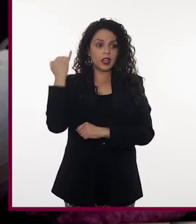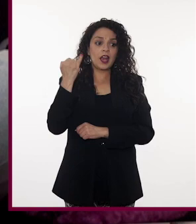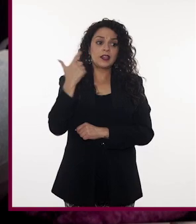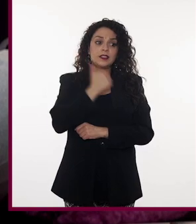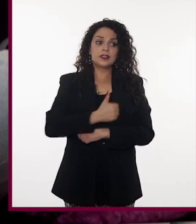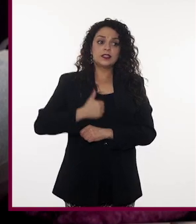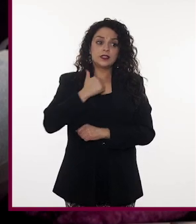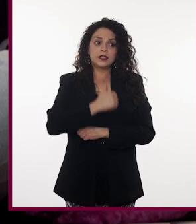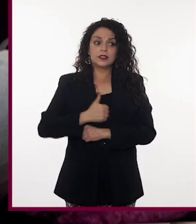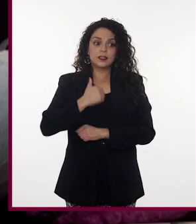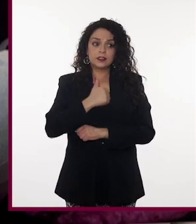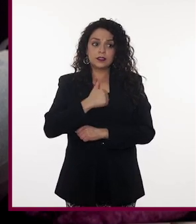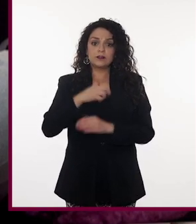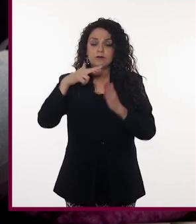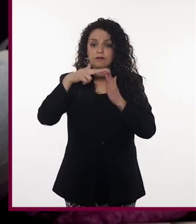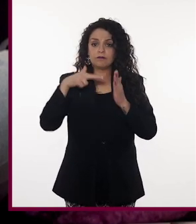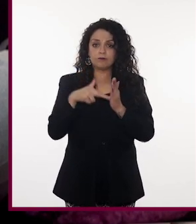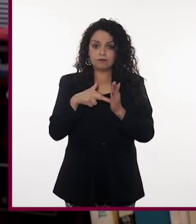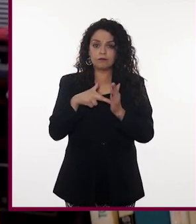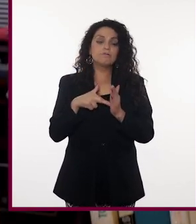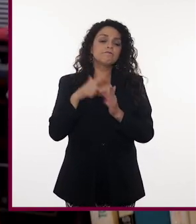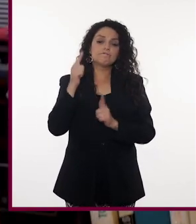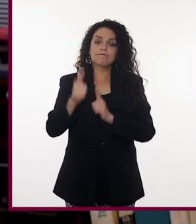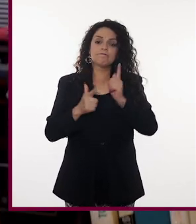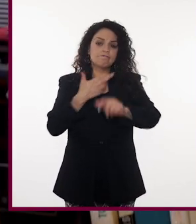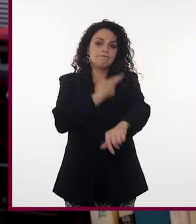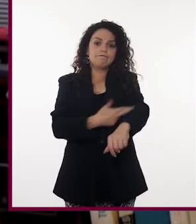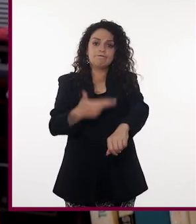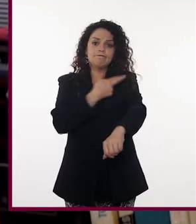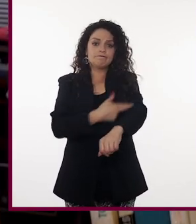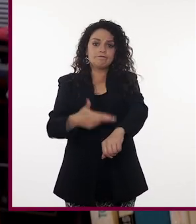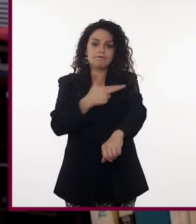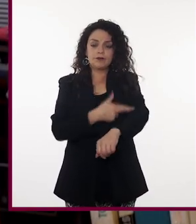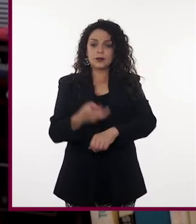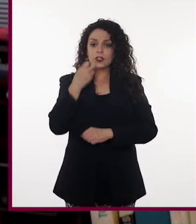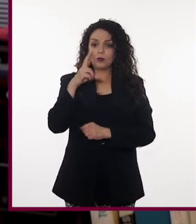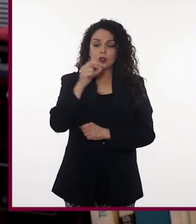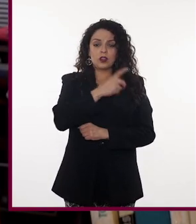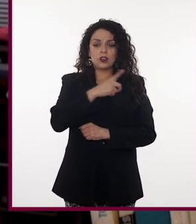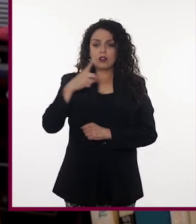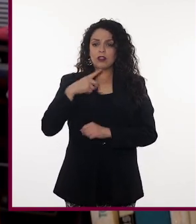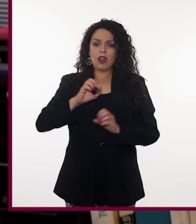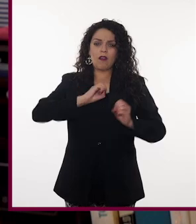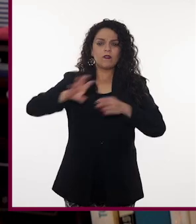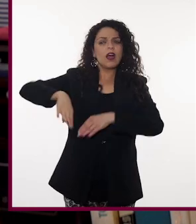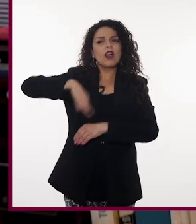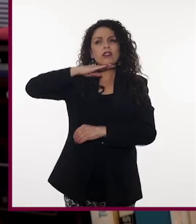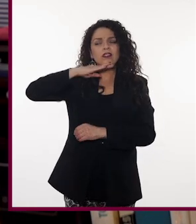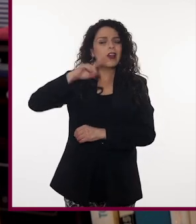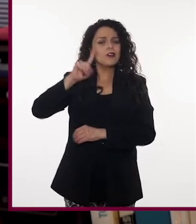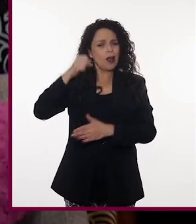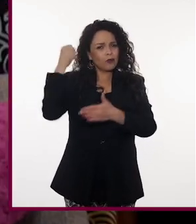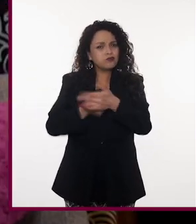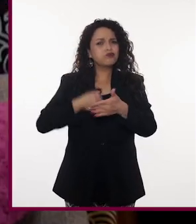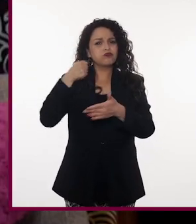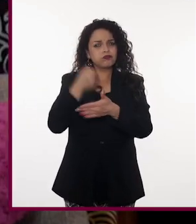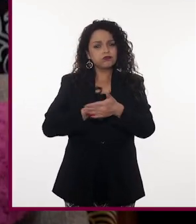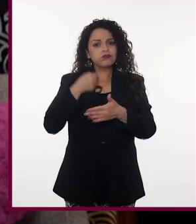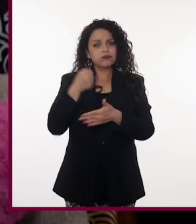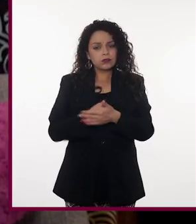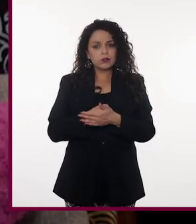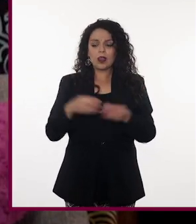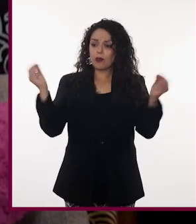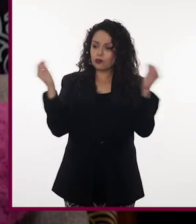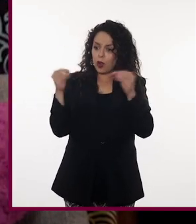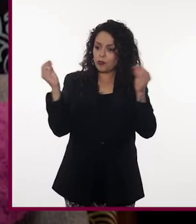desafortunadamente las regulaciones laborales son lentas. Por eso no dejemos de exigir, de estar presentes en los debates, de pedir